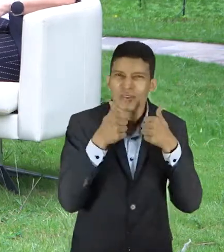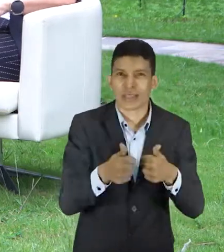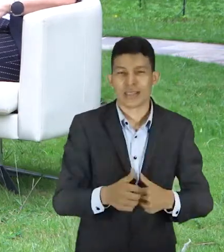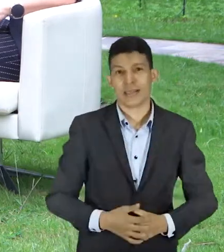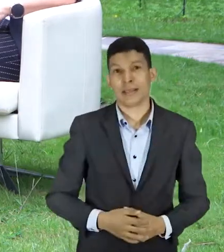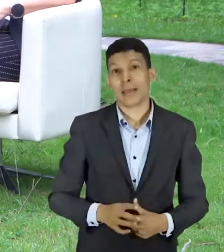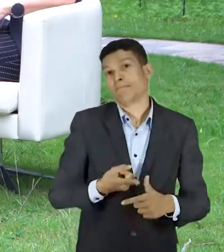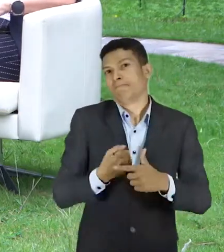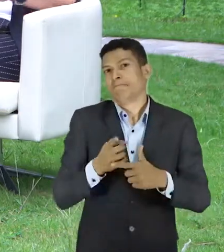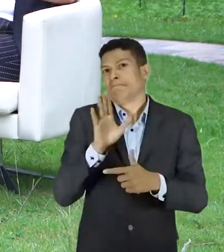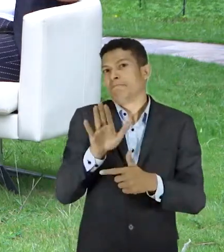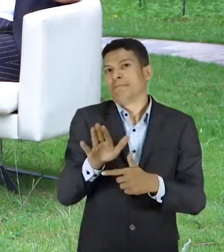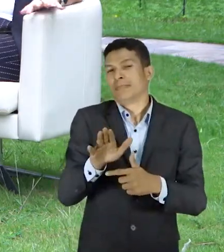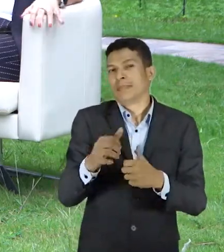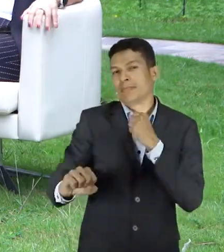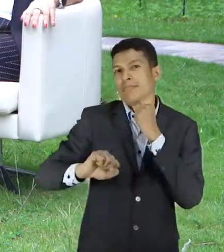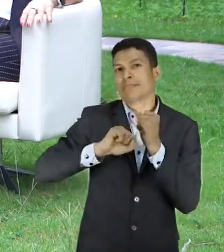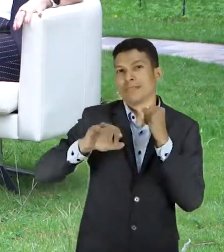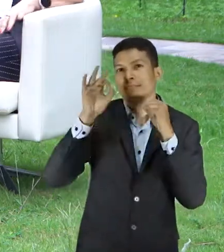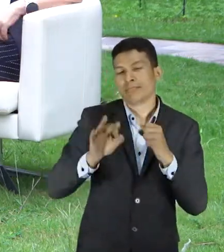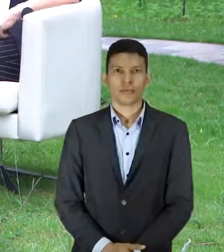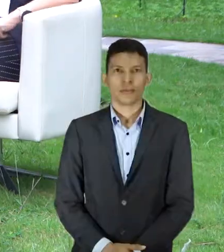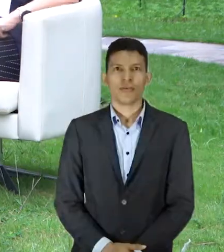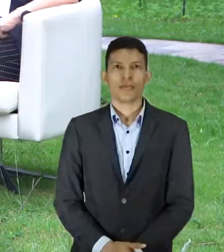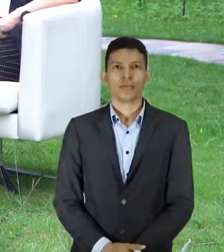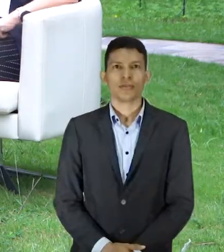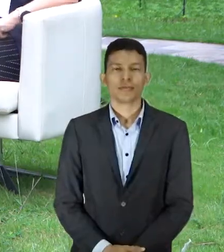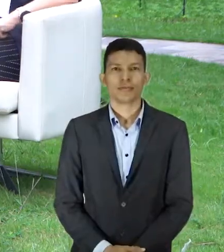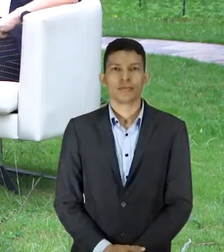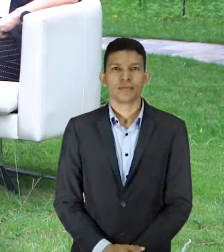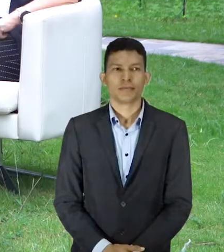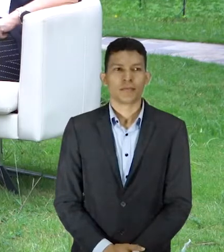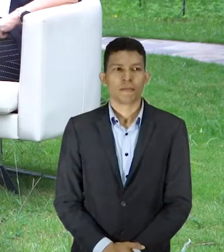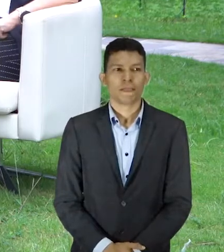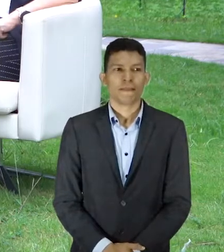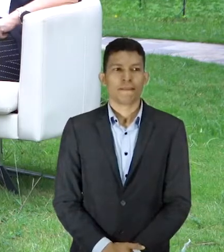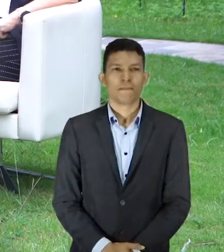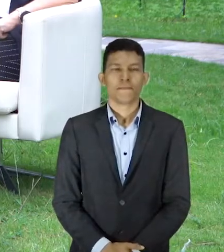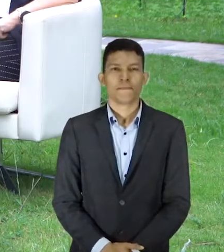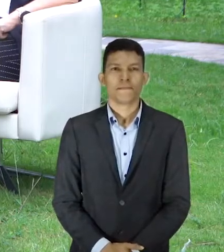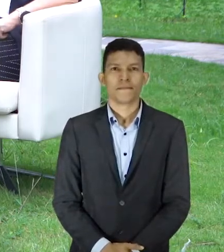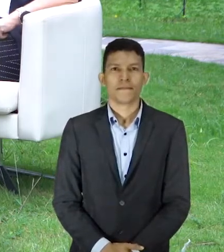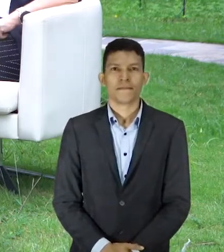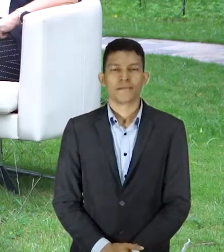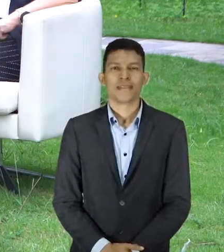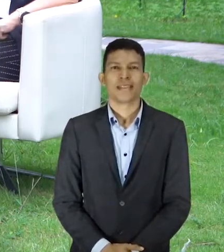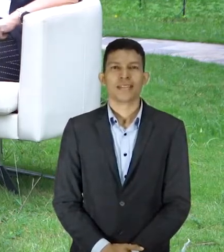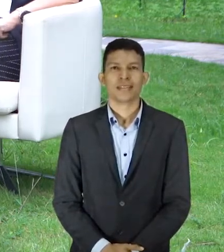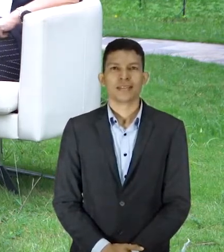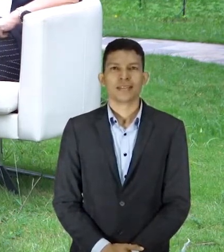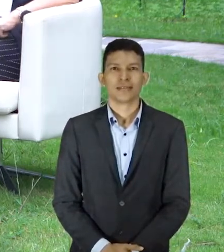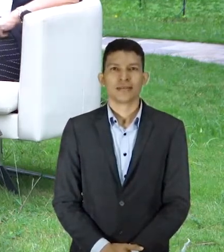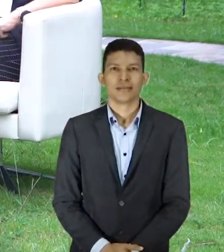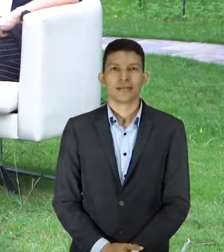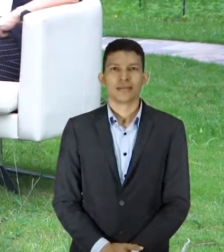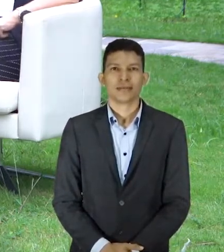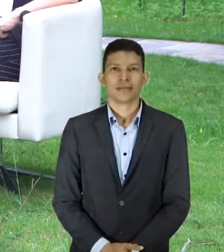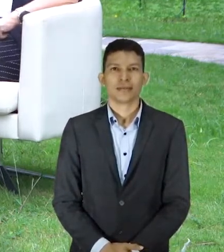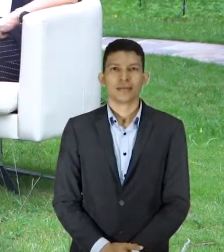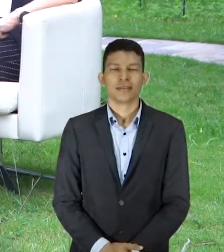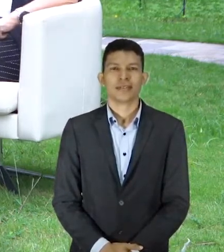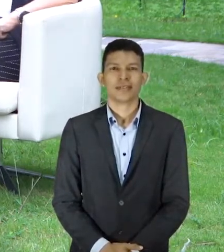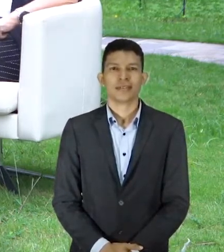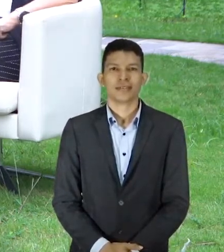estar bien. Entonces ese ha sido un gran apoyo. ¿Cuáles han sido precisamente, María Clara, esos